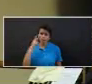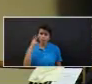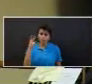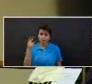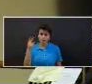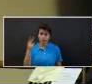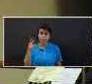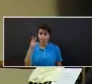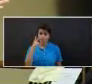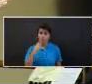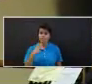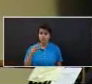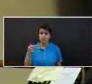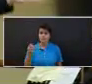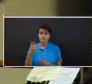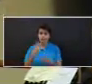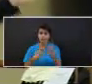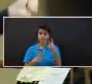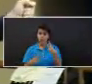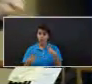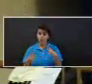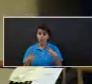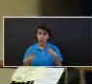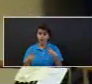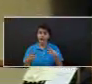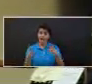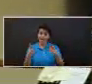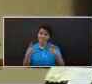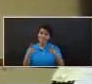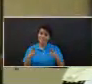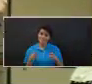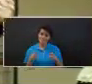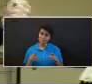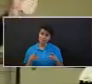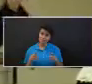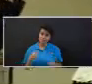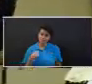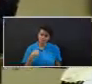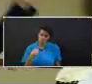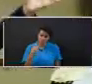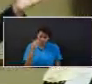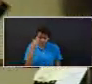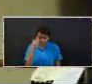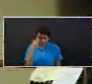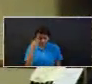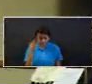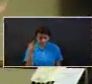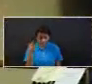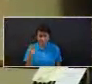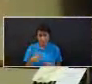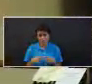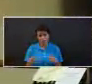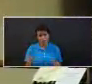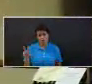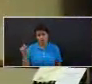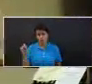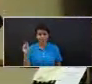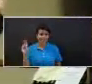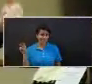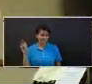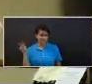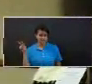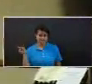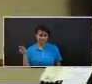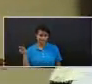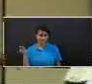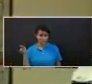mis hijos han venido y han venido a recibirme. Y yo, gracias, Señor, pero mire, no es necesario,